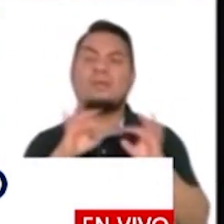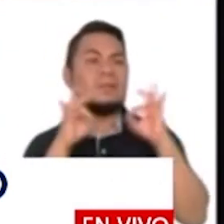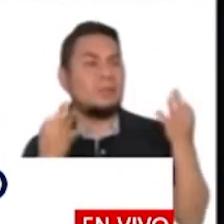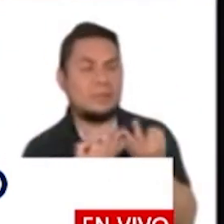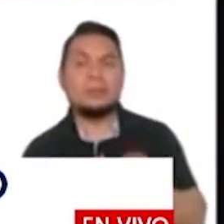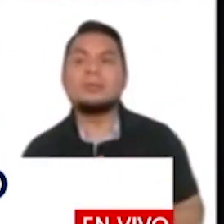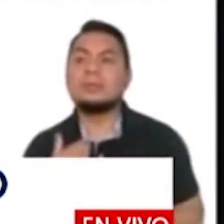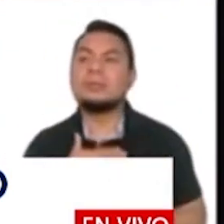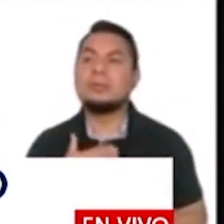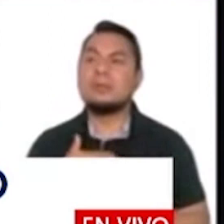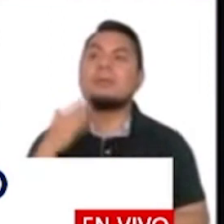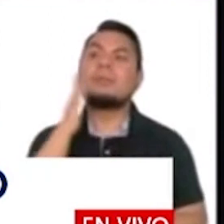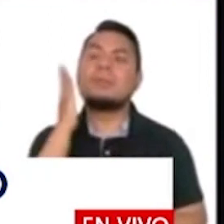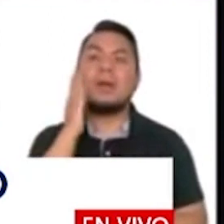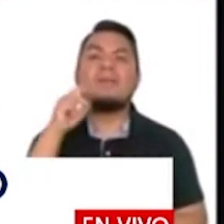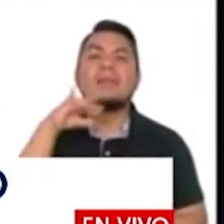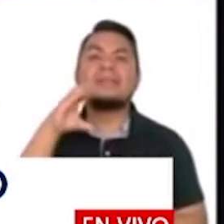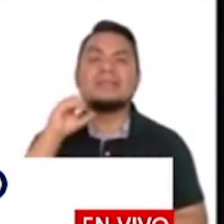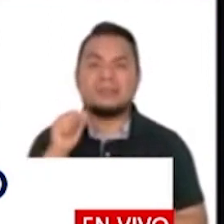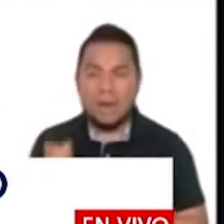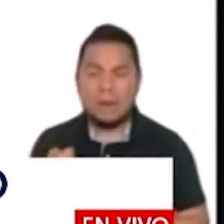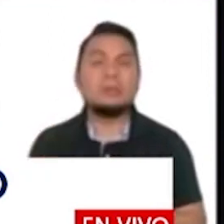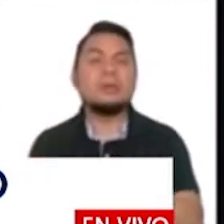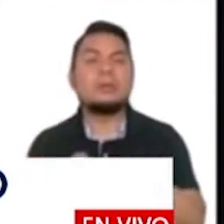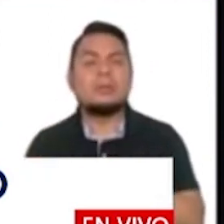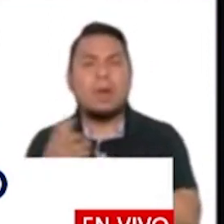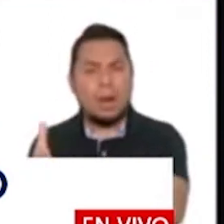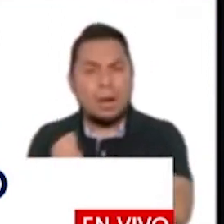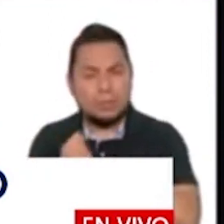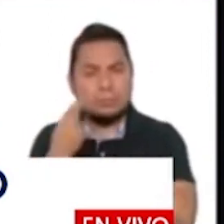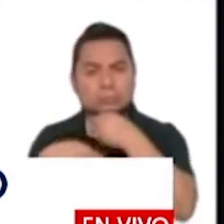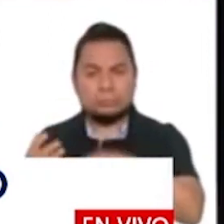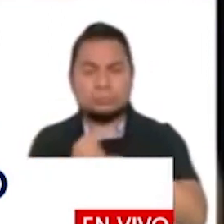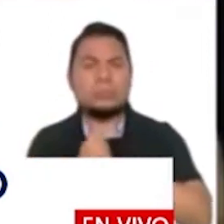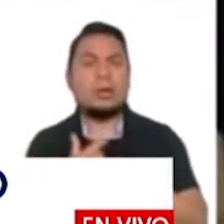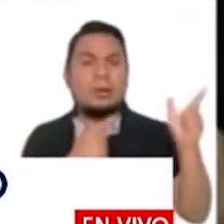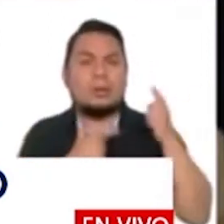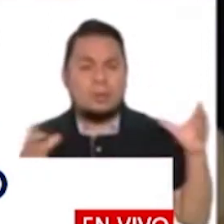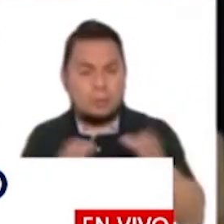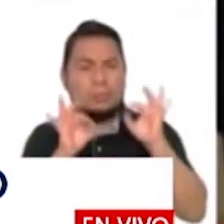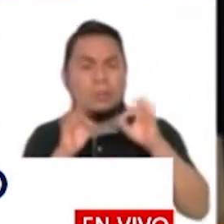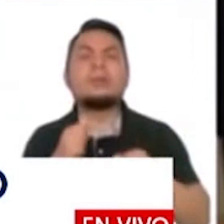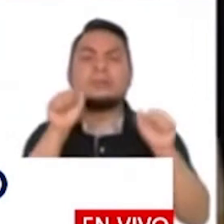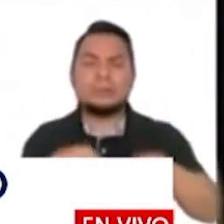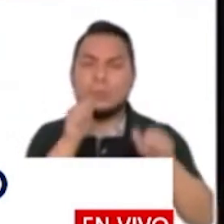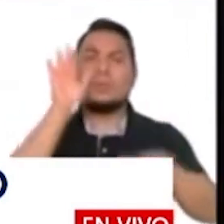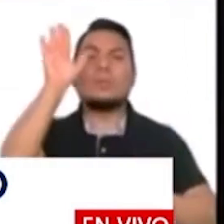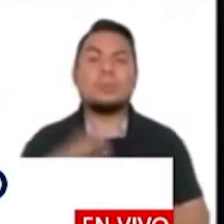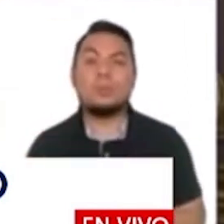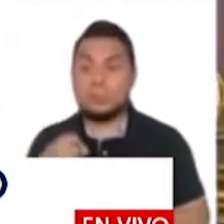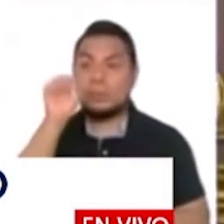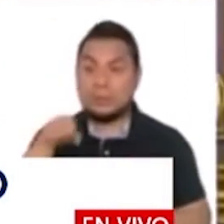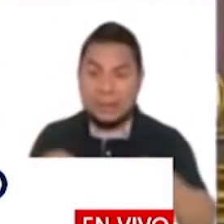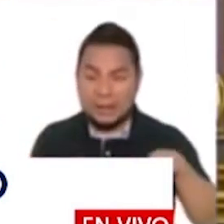familia, por mi madre Francisca Millones y por la recuperación de las Fuerzas Armadas, sí, juro.